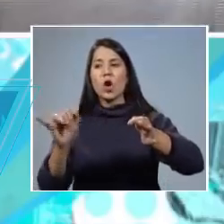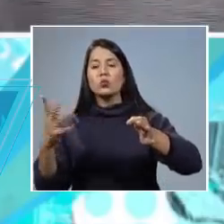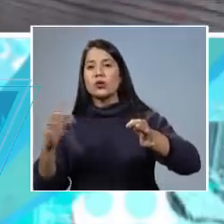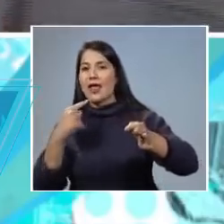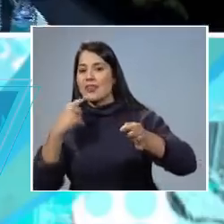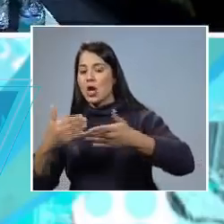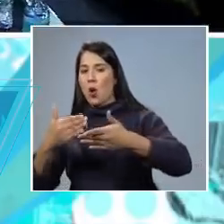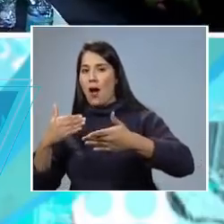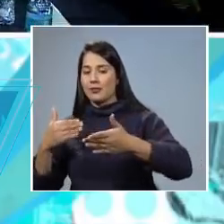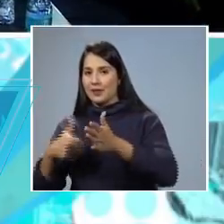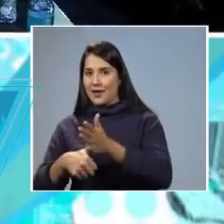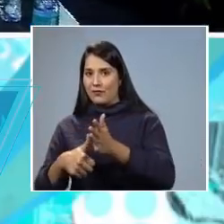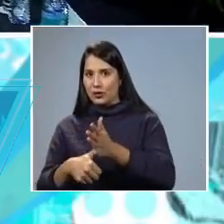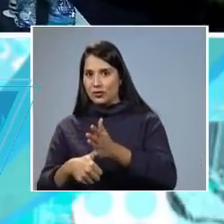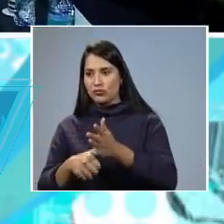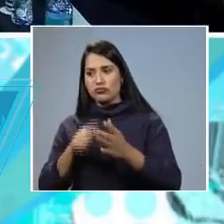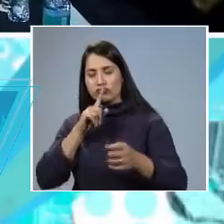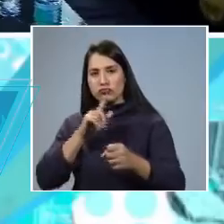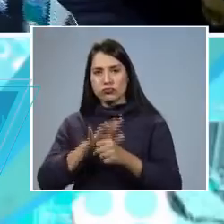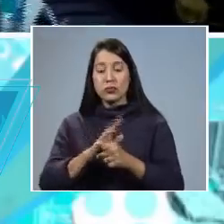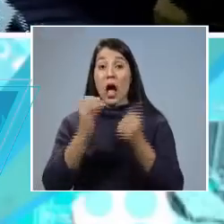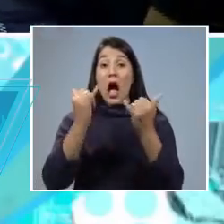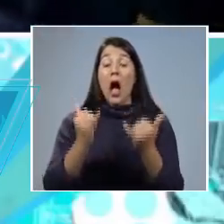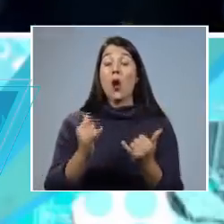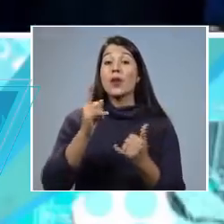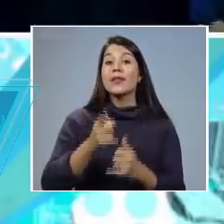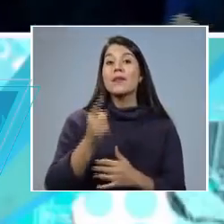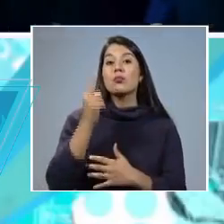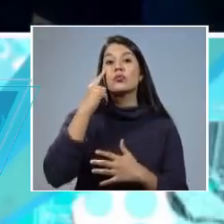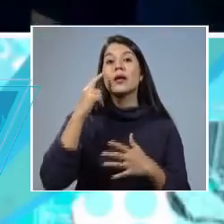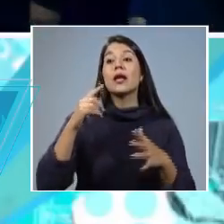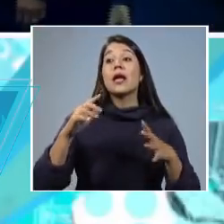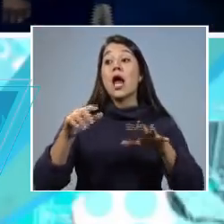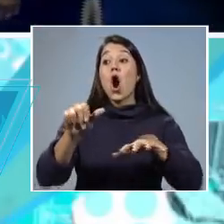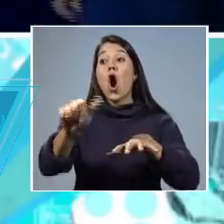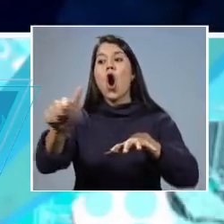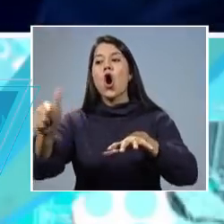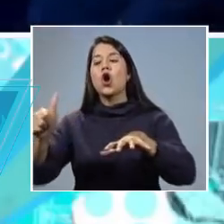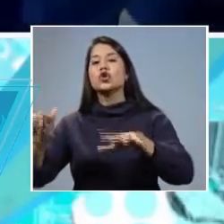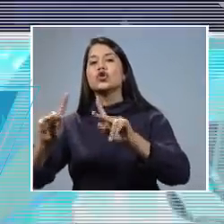definido. Ahora está en cómo se van a articular las otras fuerzas.